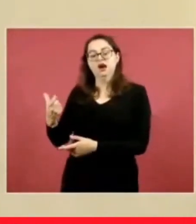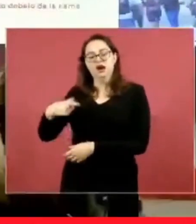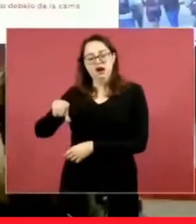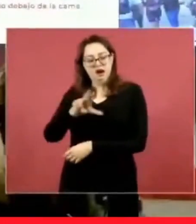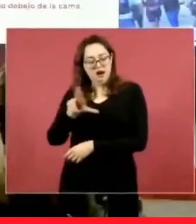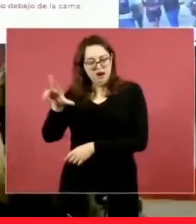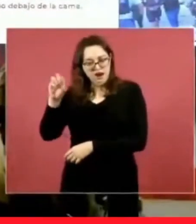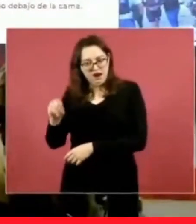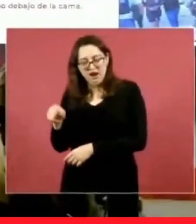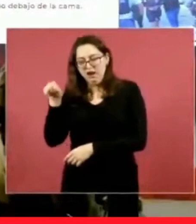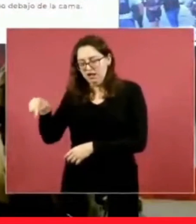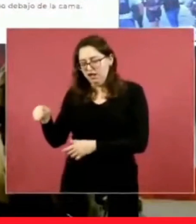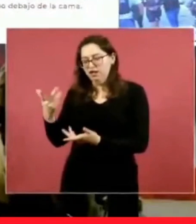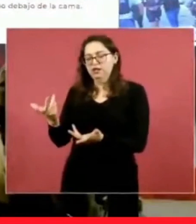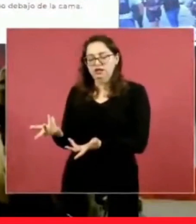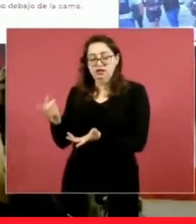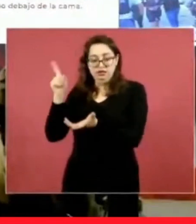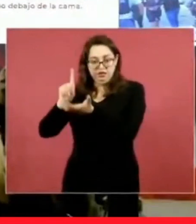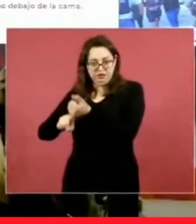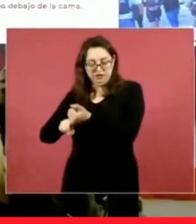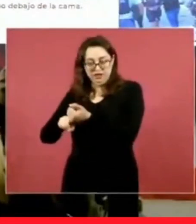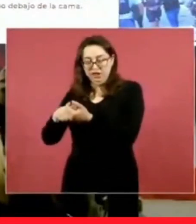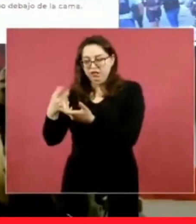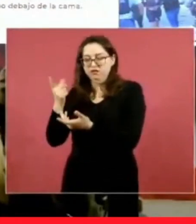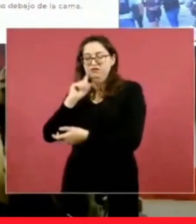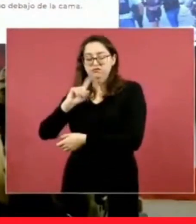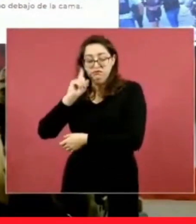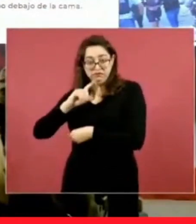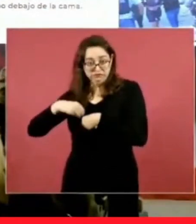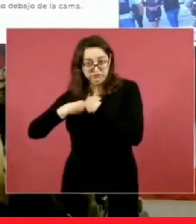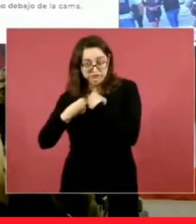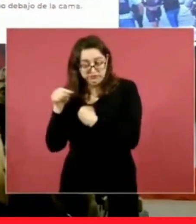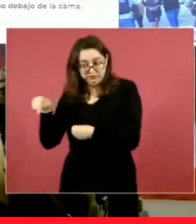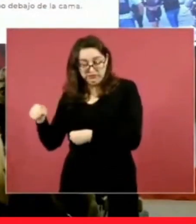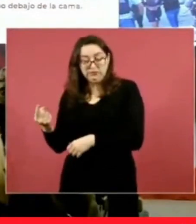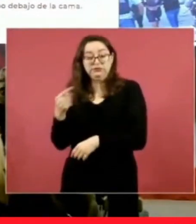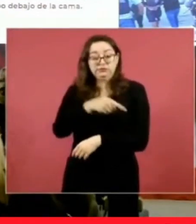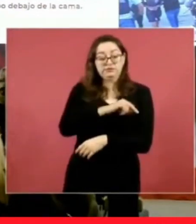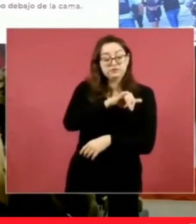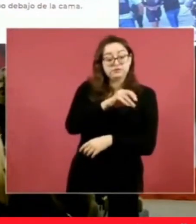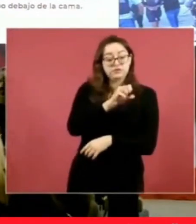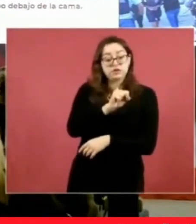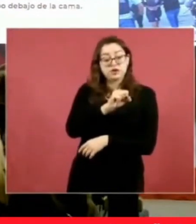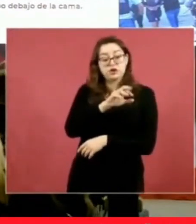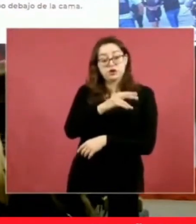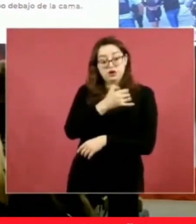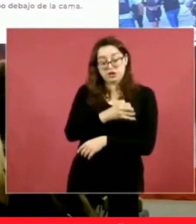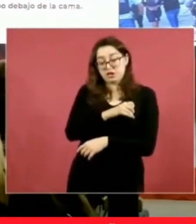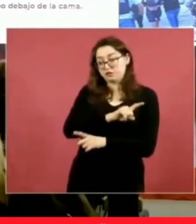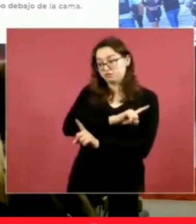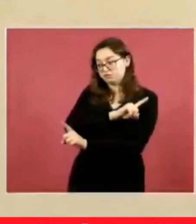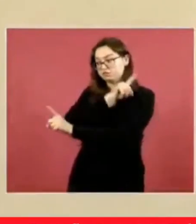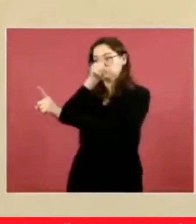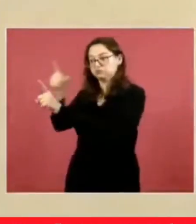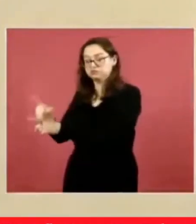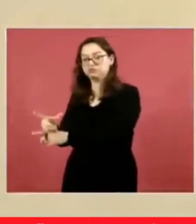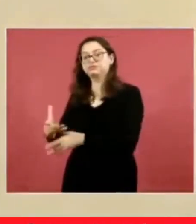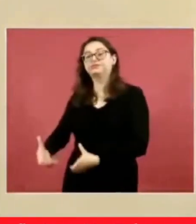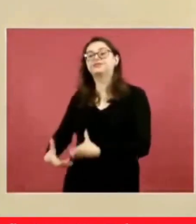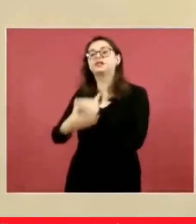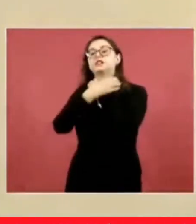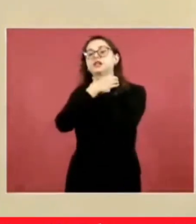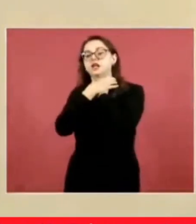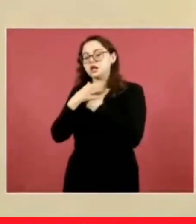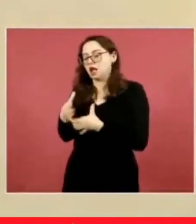lugar al que habría llegado Jorge Luis n causándole la muerte por asfixia y posteriormente ocultó su cuerpo